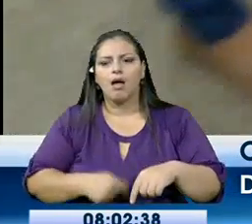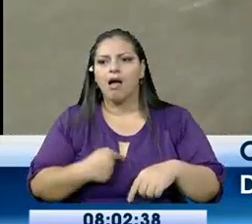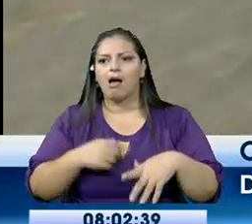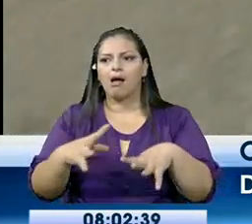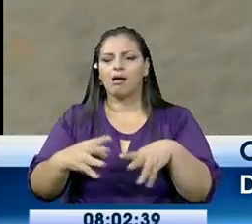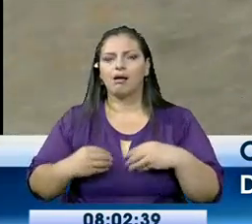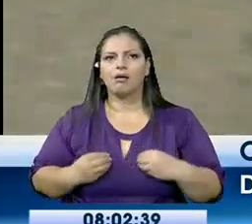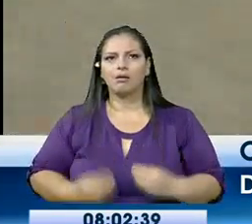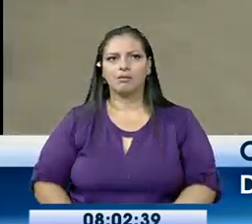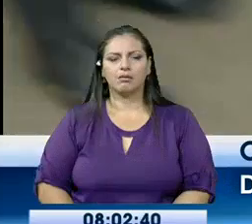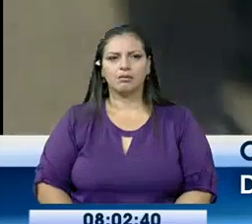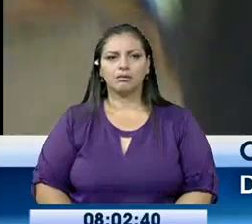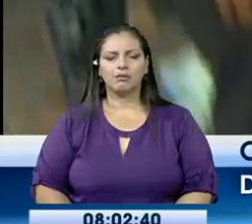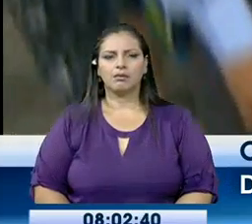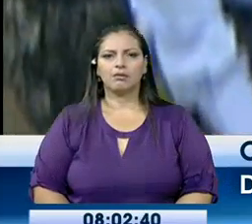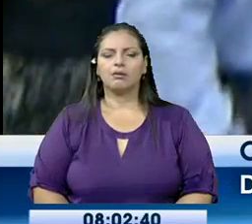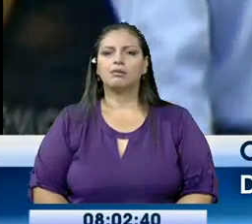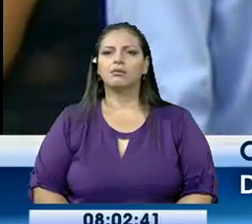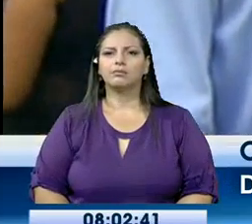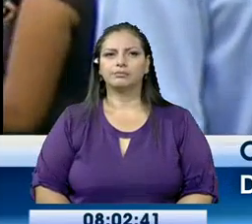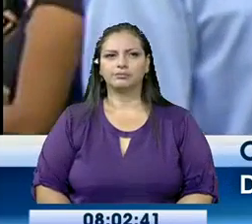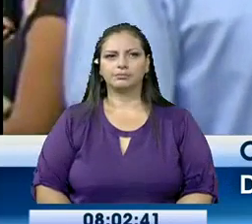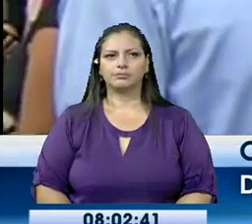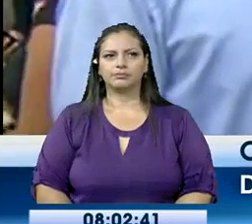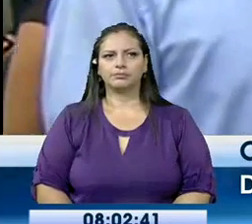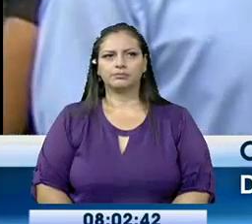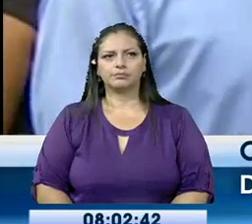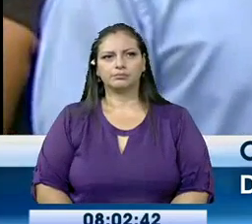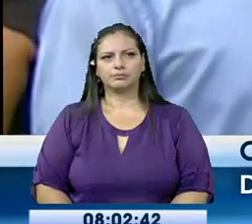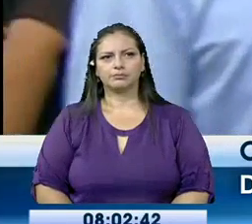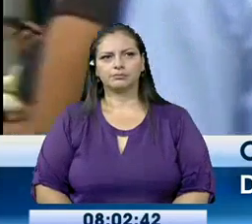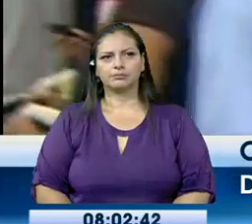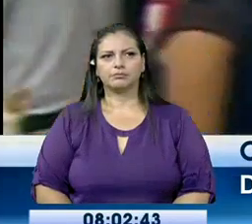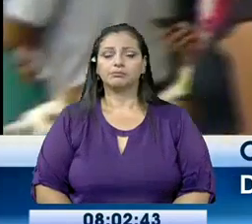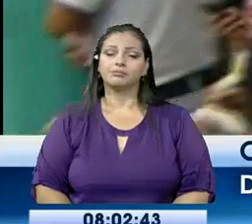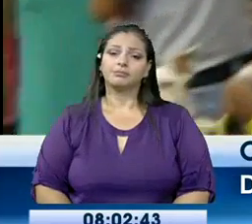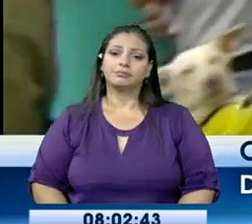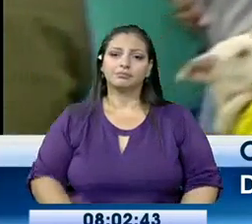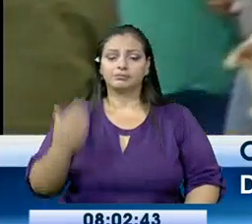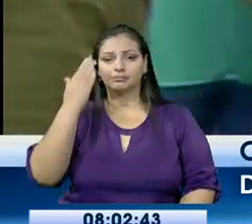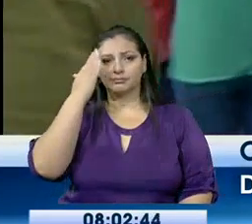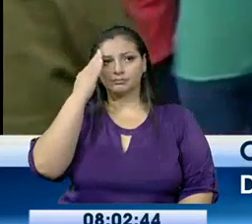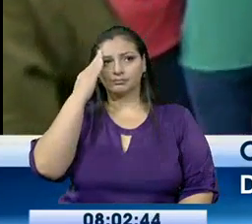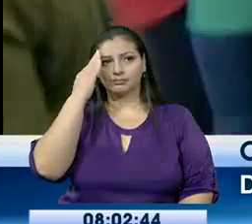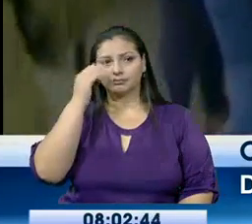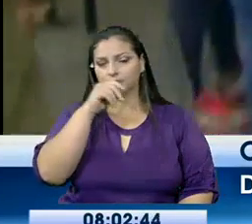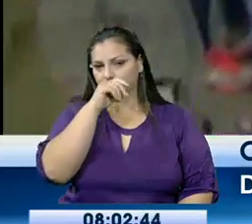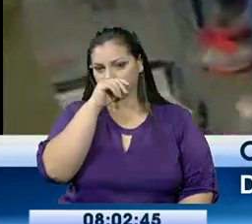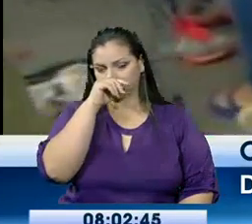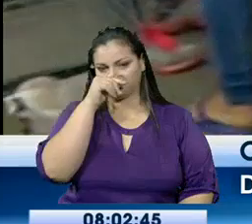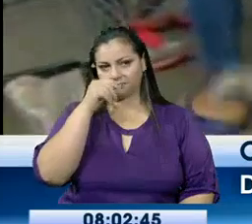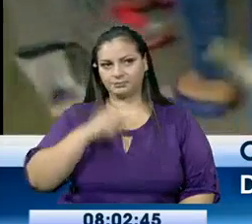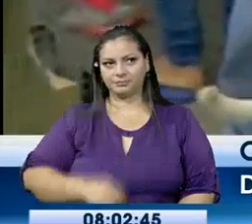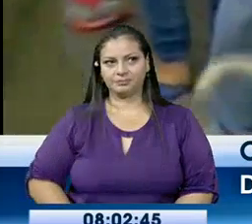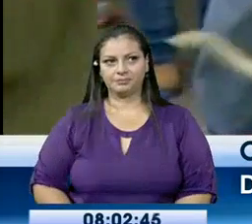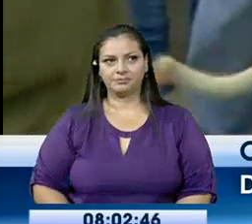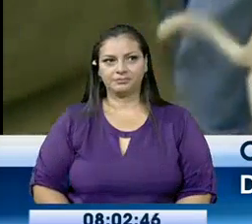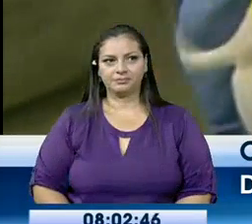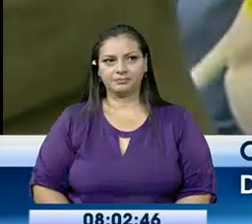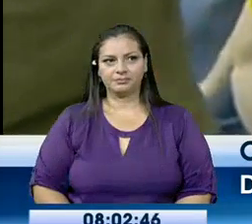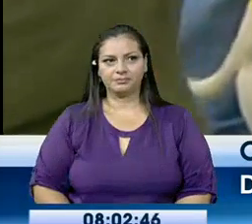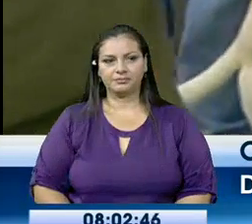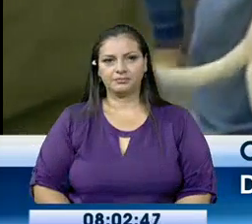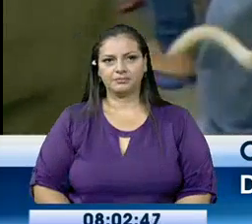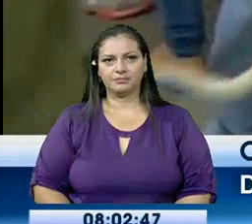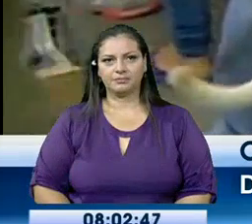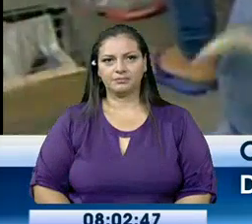parece una labor muy buena por ellos, porque hay bastante para, en que más que todo proliferar la que vayan mucho, mucho más